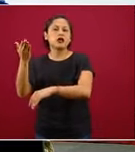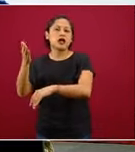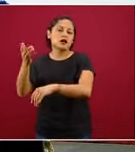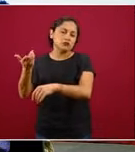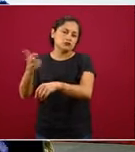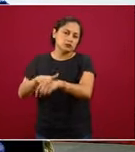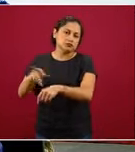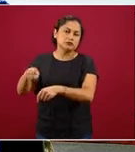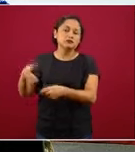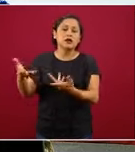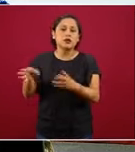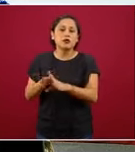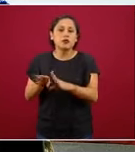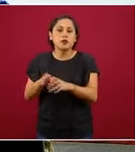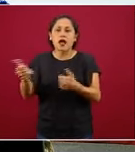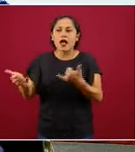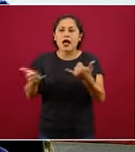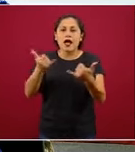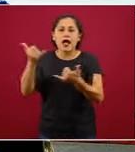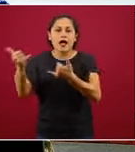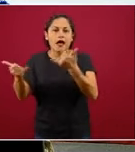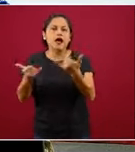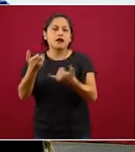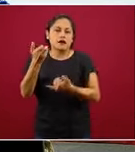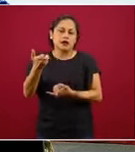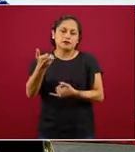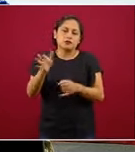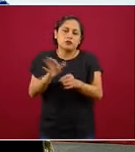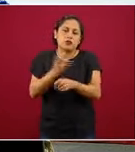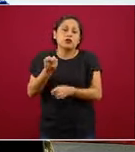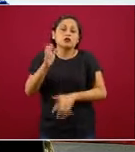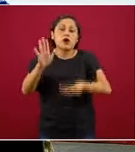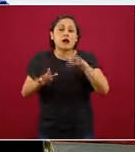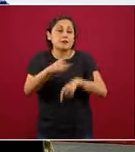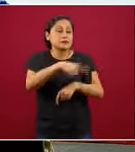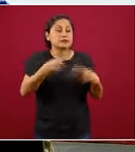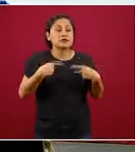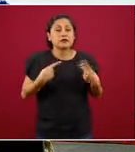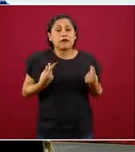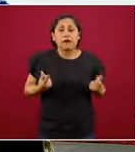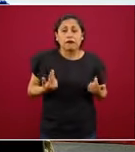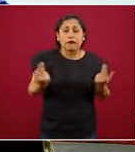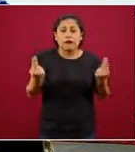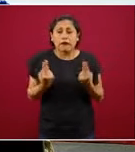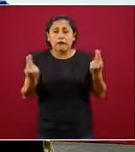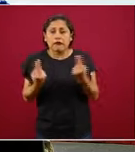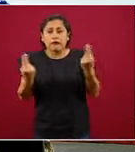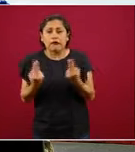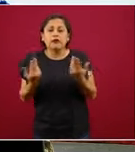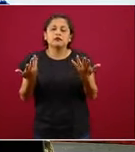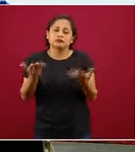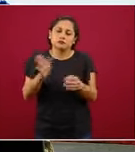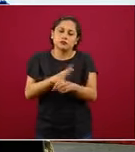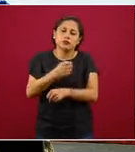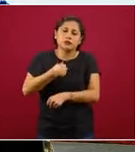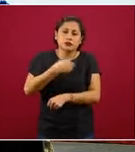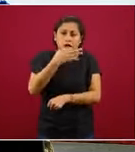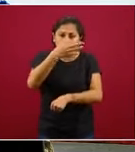lo que nosotros tenemos que gestionar en el ínter del tiempo. Por eso a veces de pronto la gente se nos desespera, y lo que le pedimos a la población es